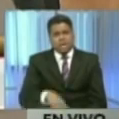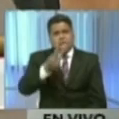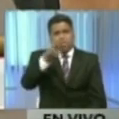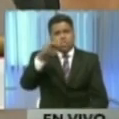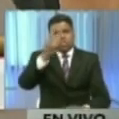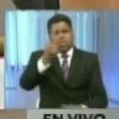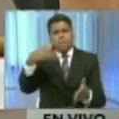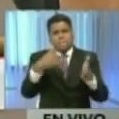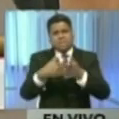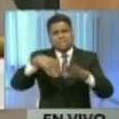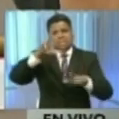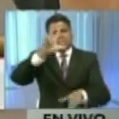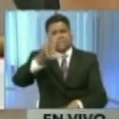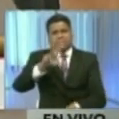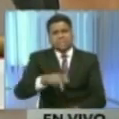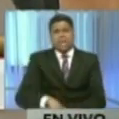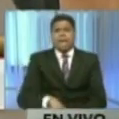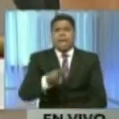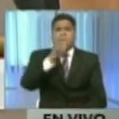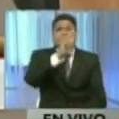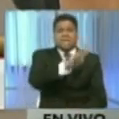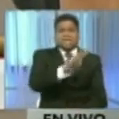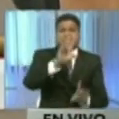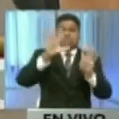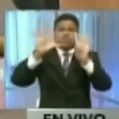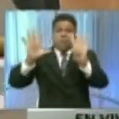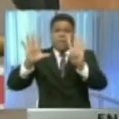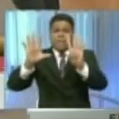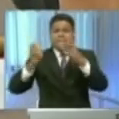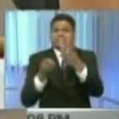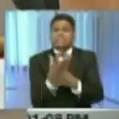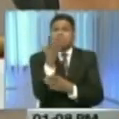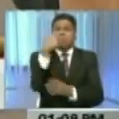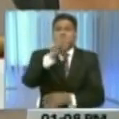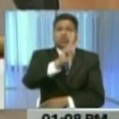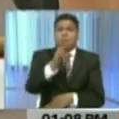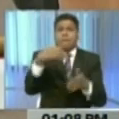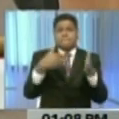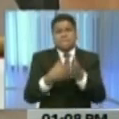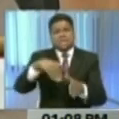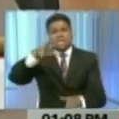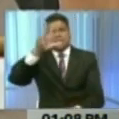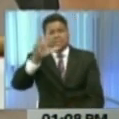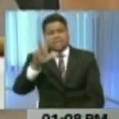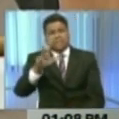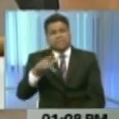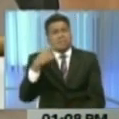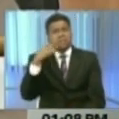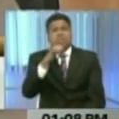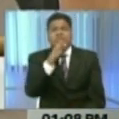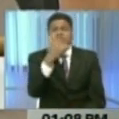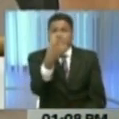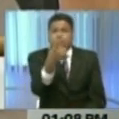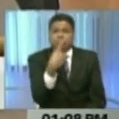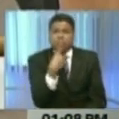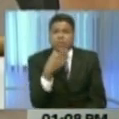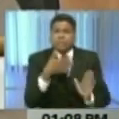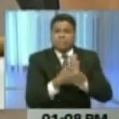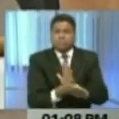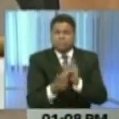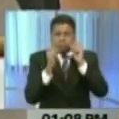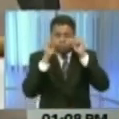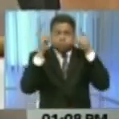El 29 de mayo de 2003, el presidente Bush informó el descubrimiento de